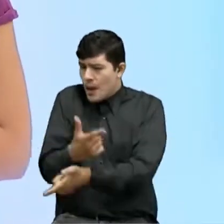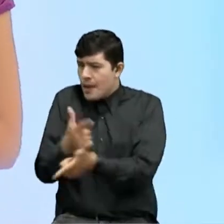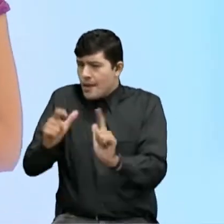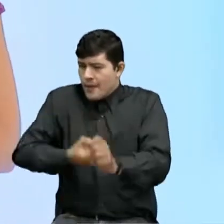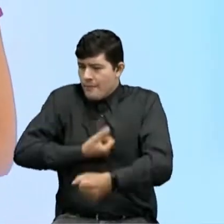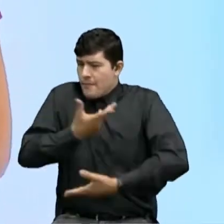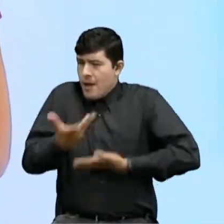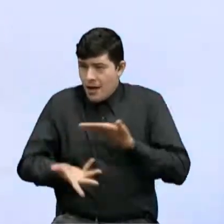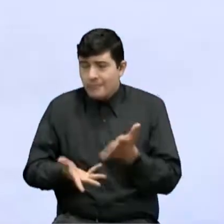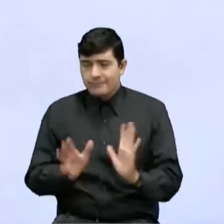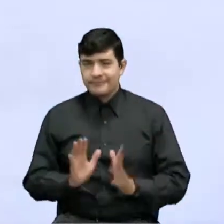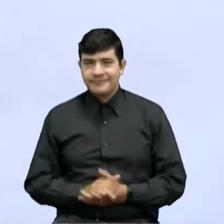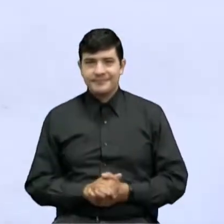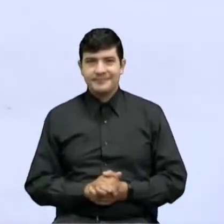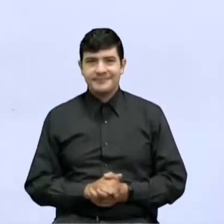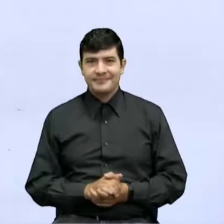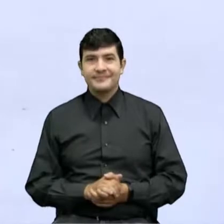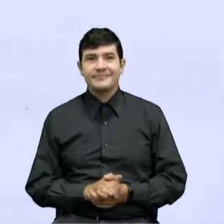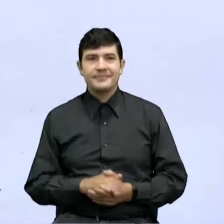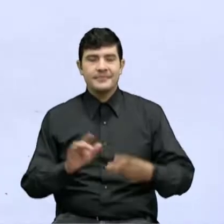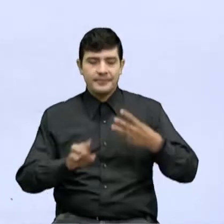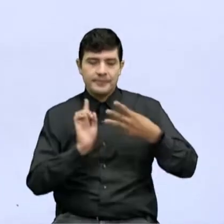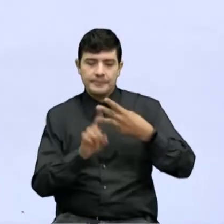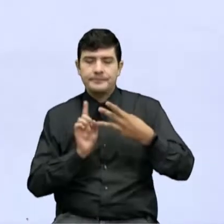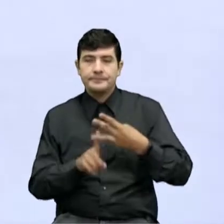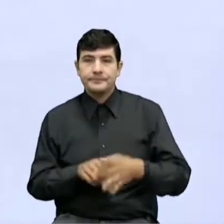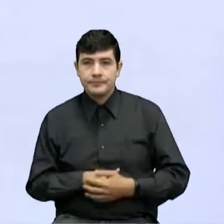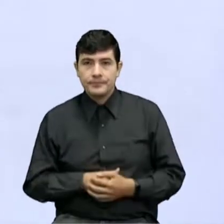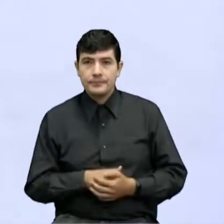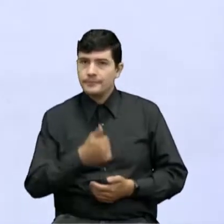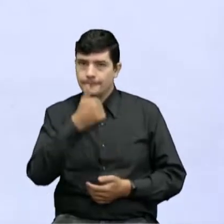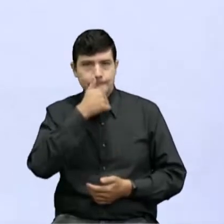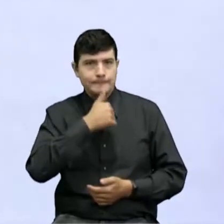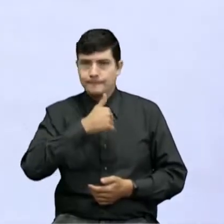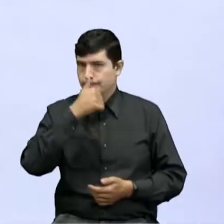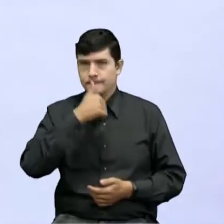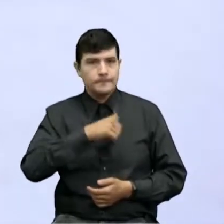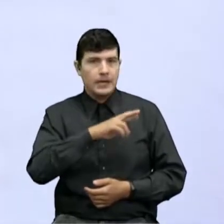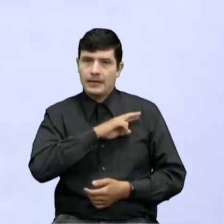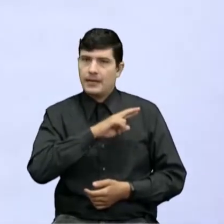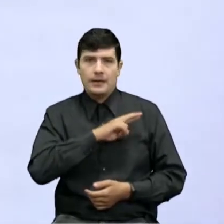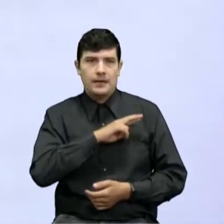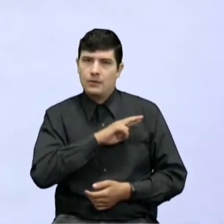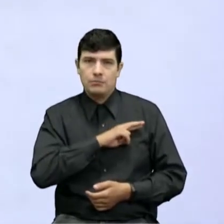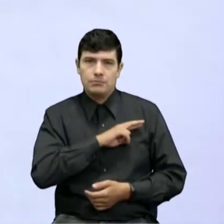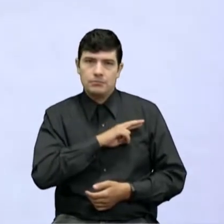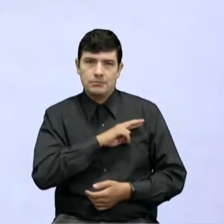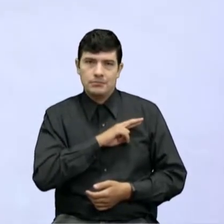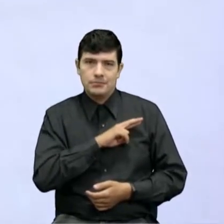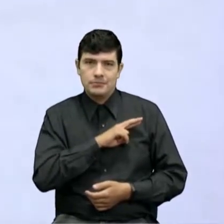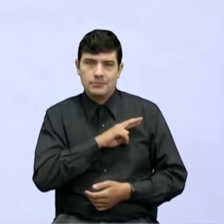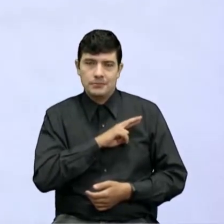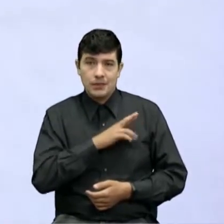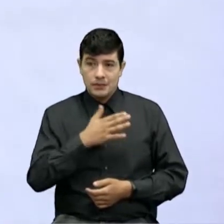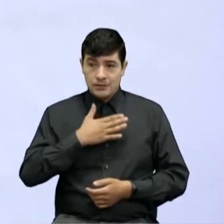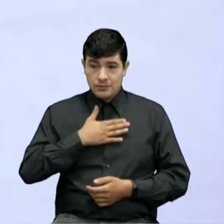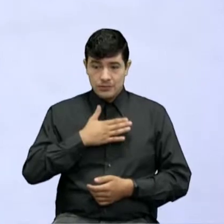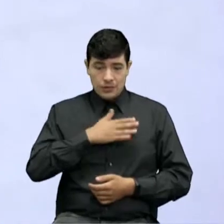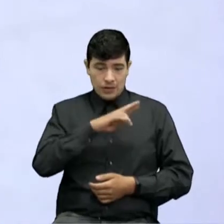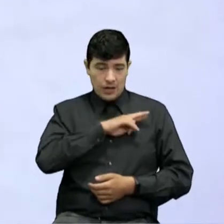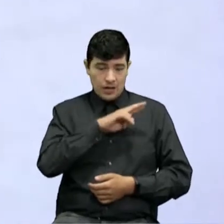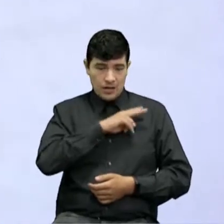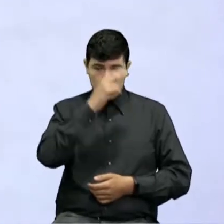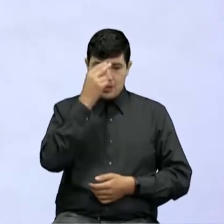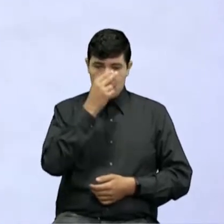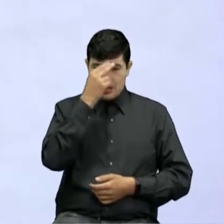La intolerancia religiosa. Esto es cuando la persona es intolerante a cualquier otra creencia que no sea la propia.